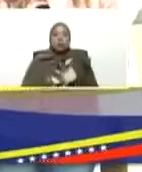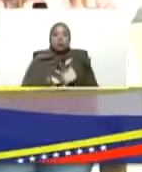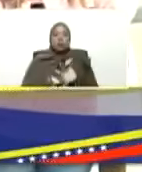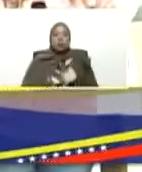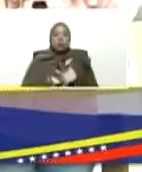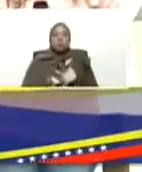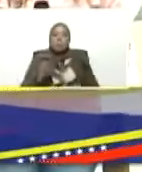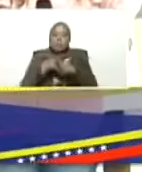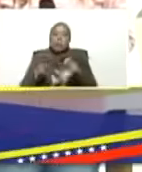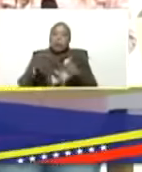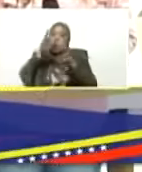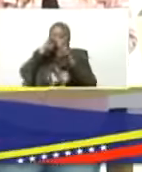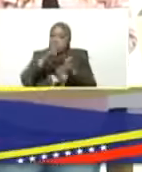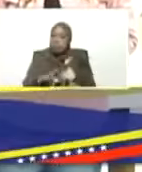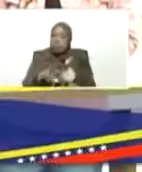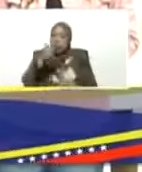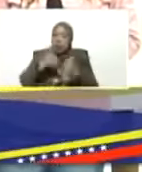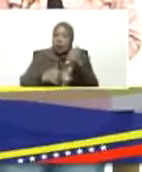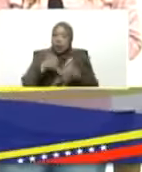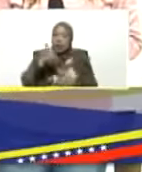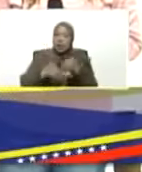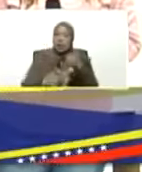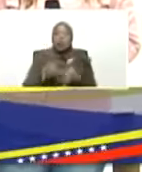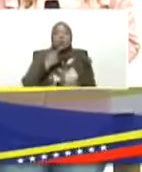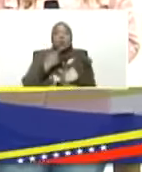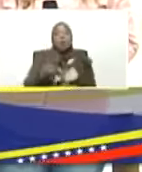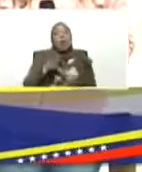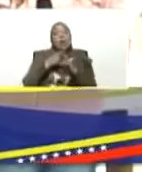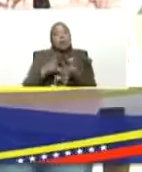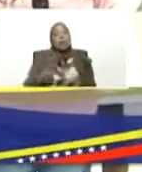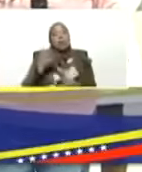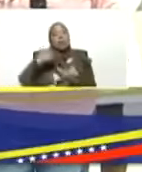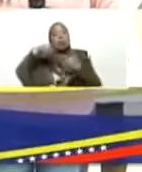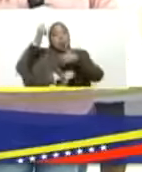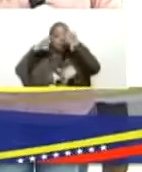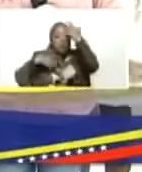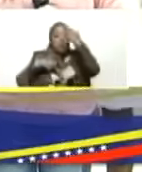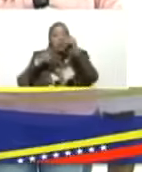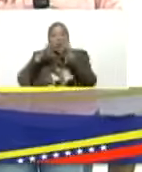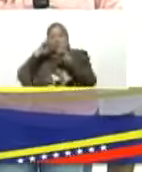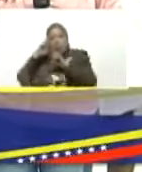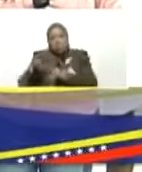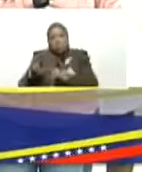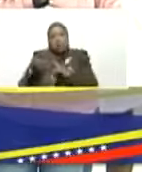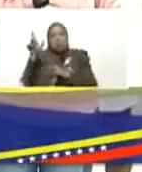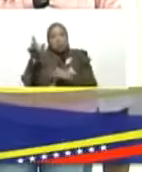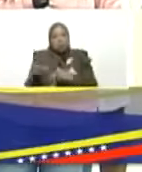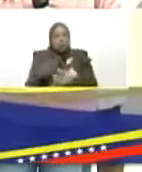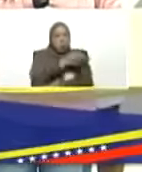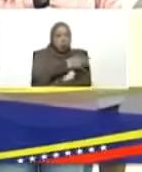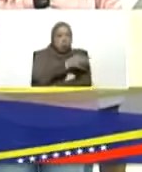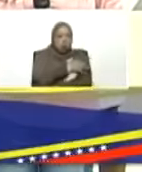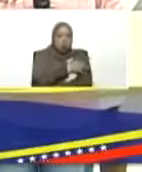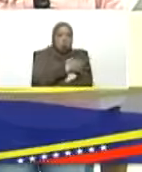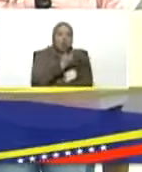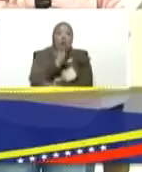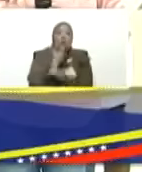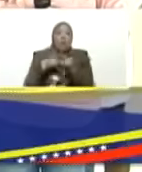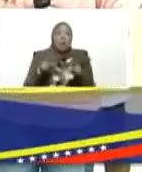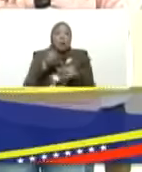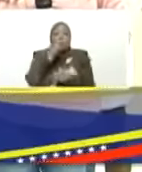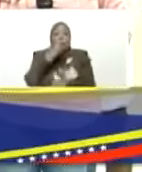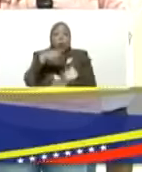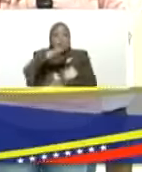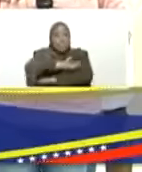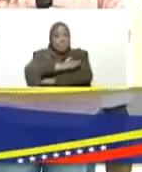respeto, él me respeta, él respetó al comandante Hugo Chávez. Ahí estuvimos inaugurando,